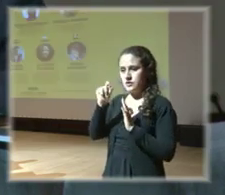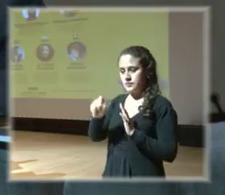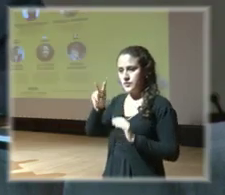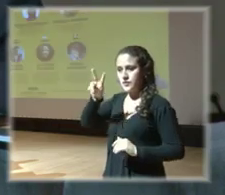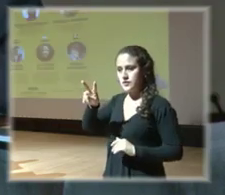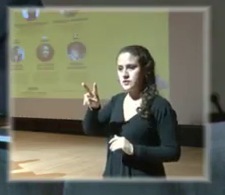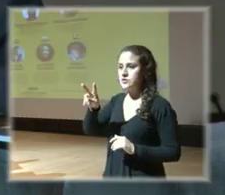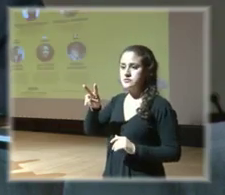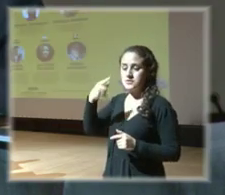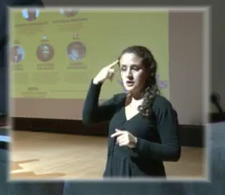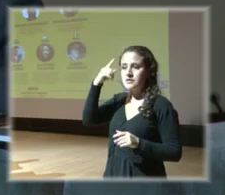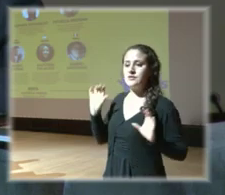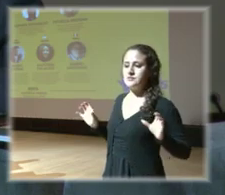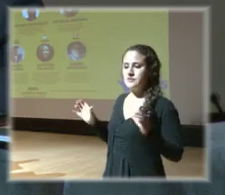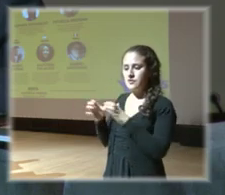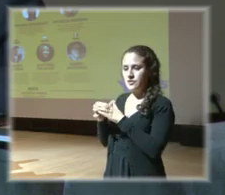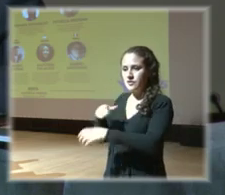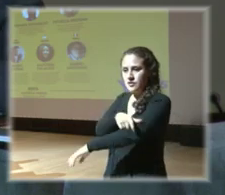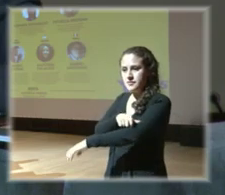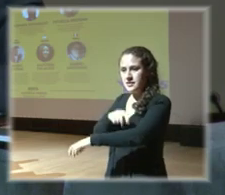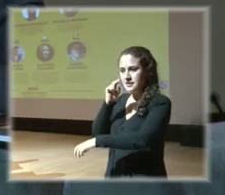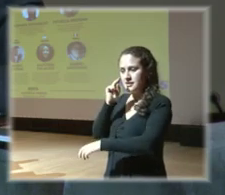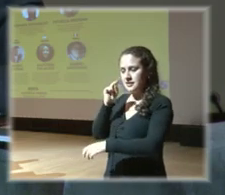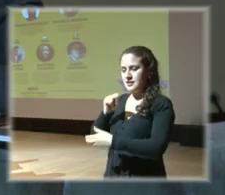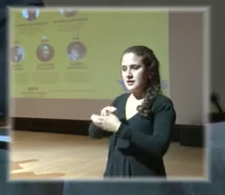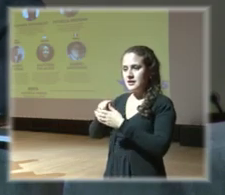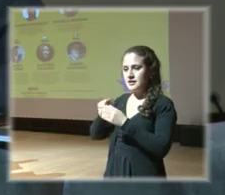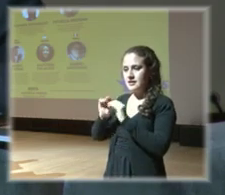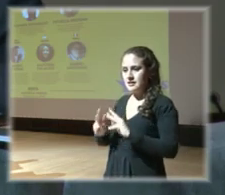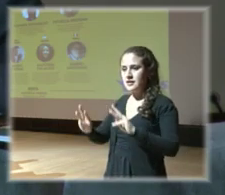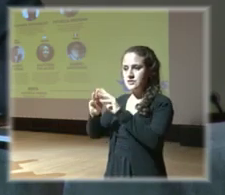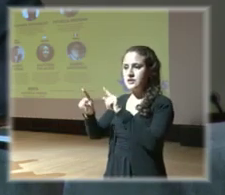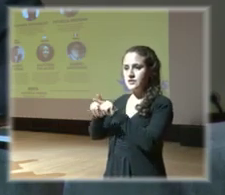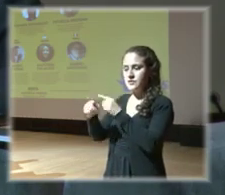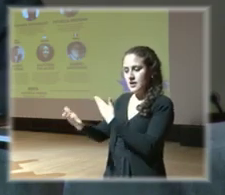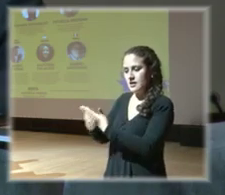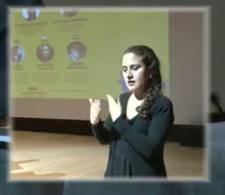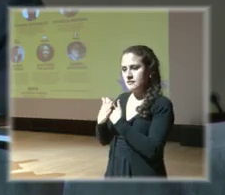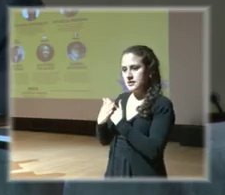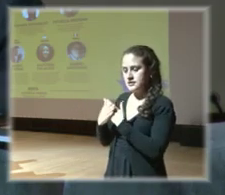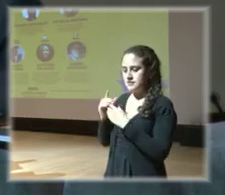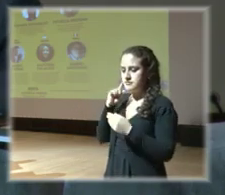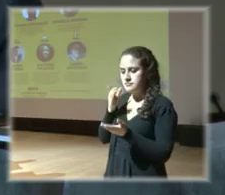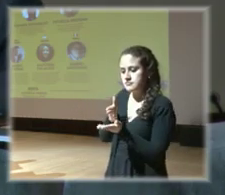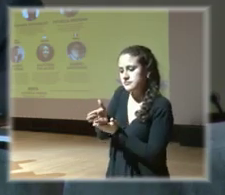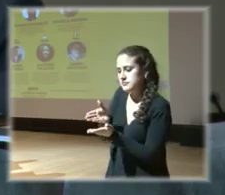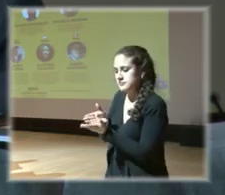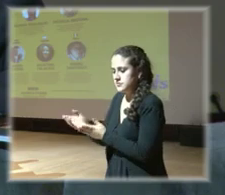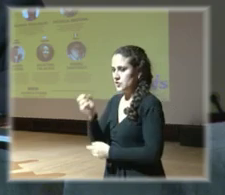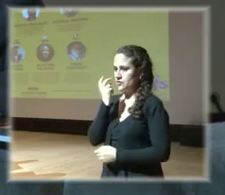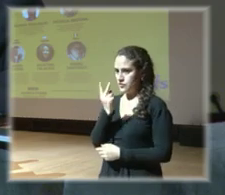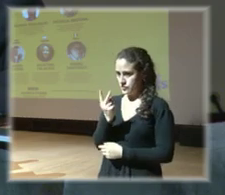sino que el propio Comité de Naciones Unidas lo ha planteado desde dos ámbitos, de forma